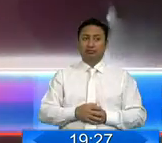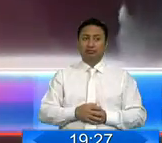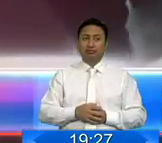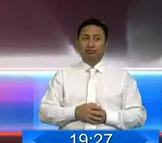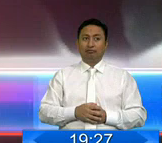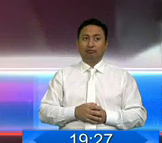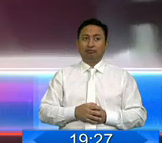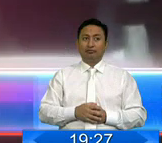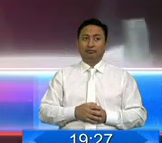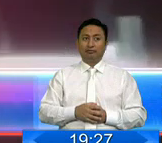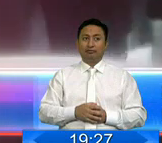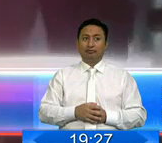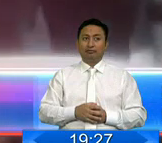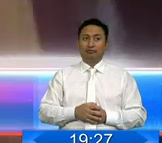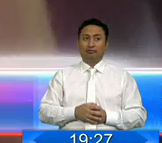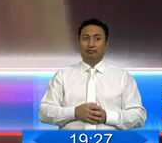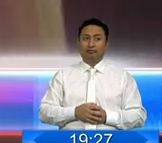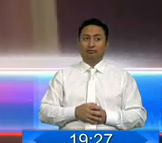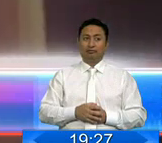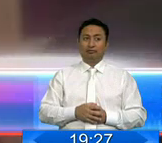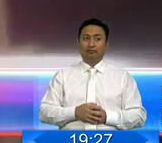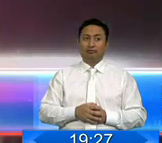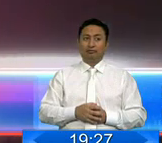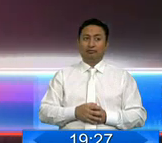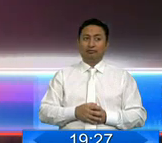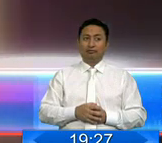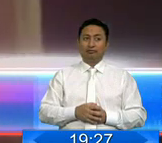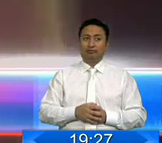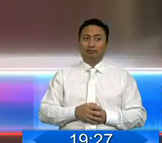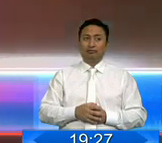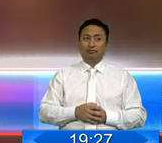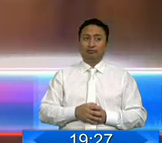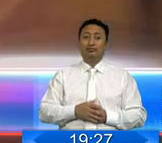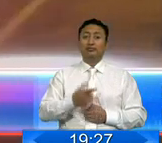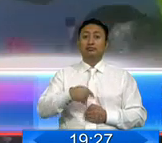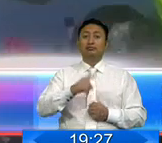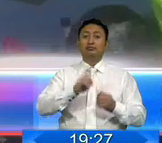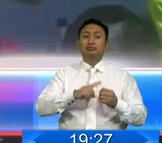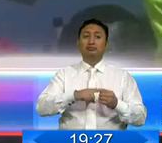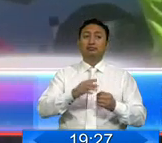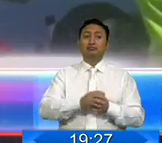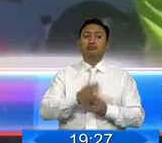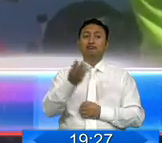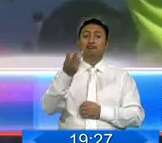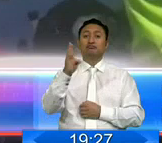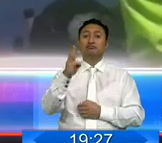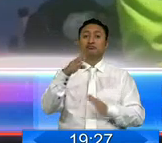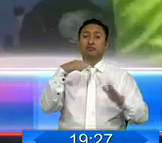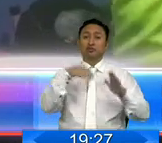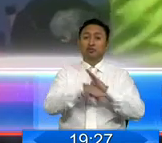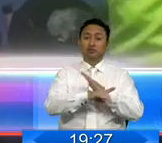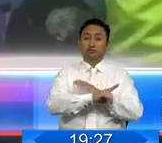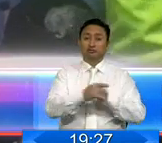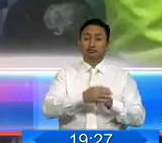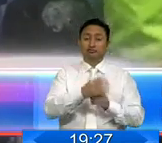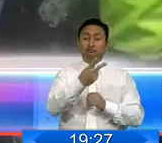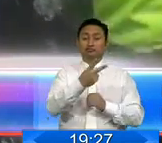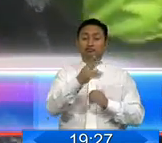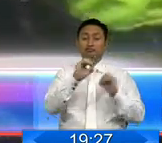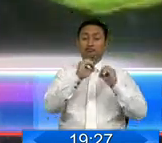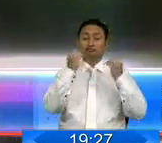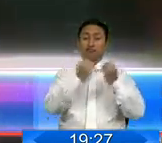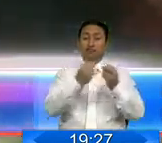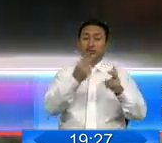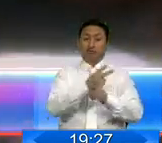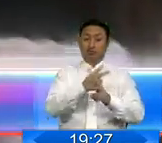la puerta! ¡Somos la Policía Nacional! ¡Abra la puerta! En la capital, 16 allanamientos para desarticular dos estructuras